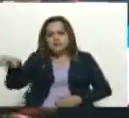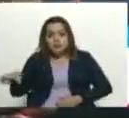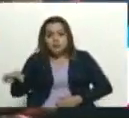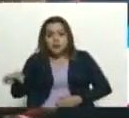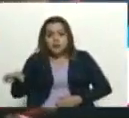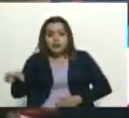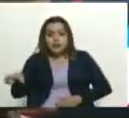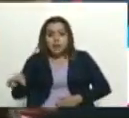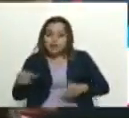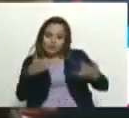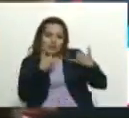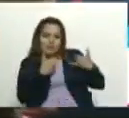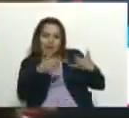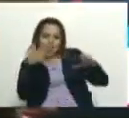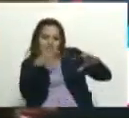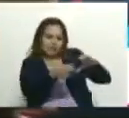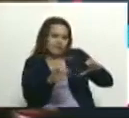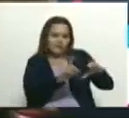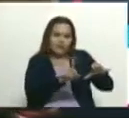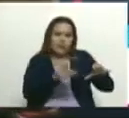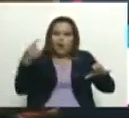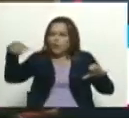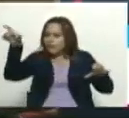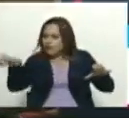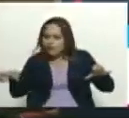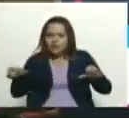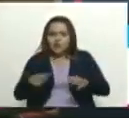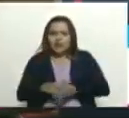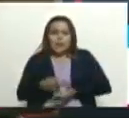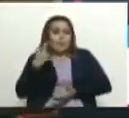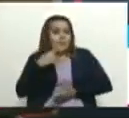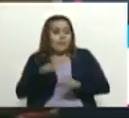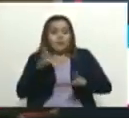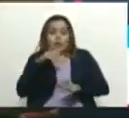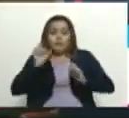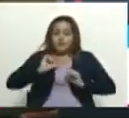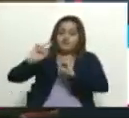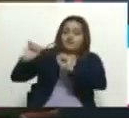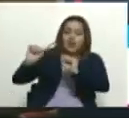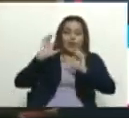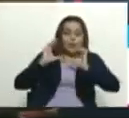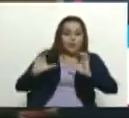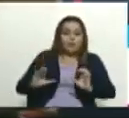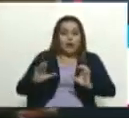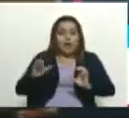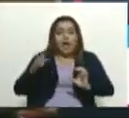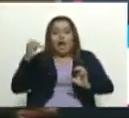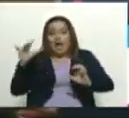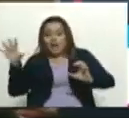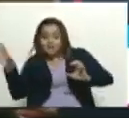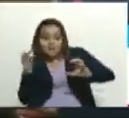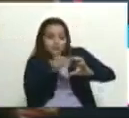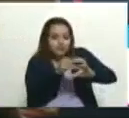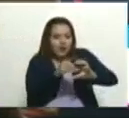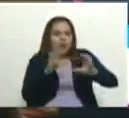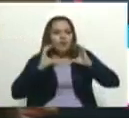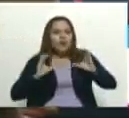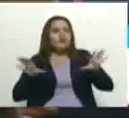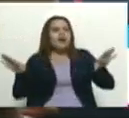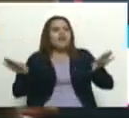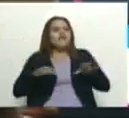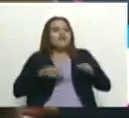no son de ella. No son propias, correcto. No son propias, pero no son rechazadas. Y al no ser rechazadas, eso da una ventaja muy grande porque